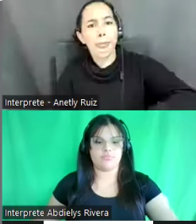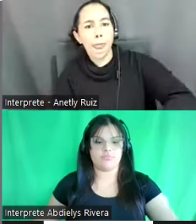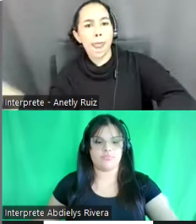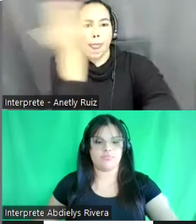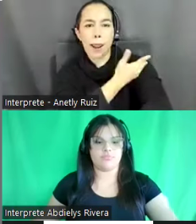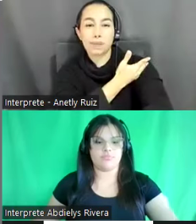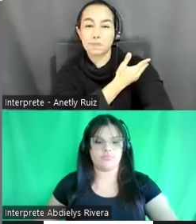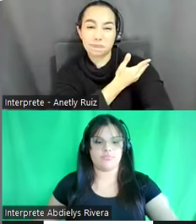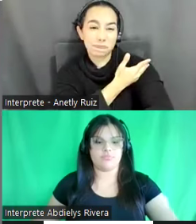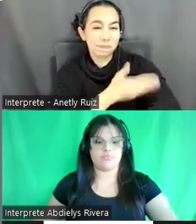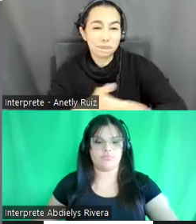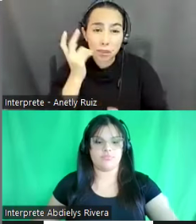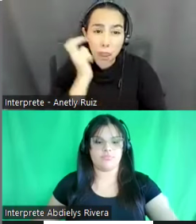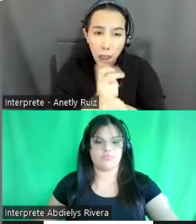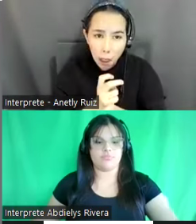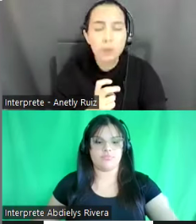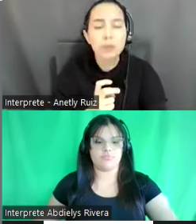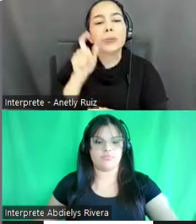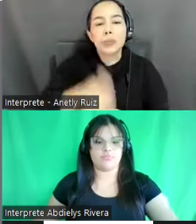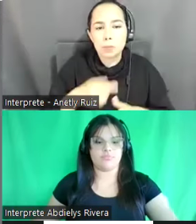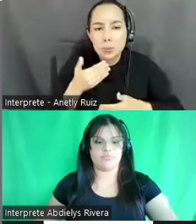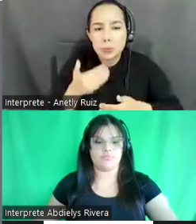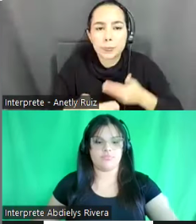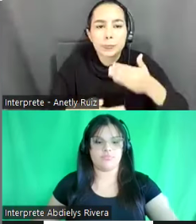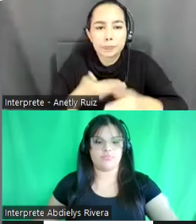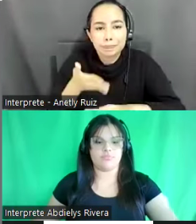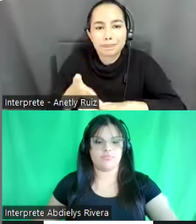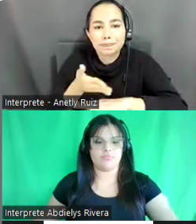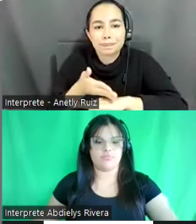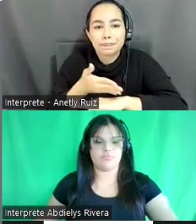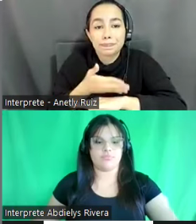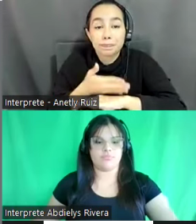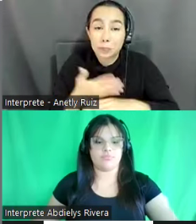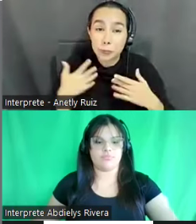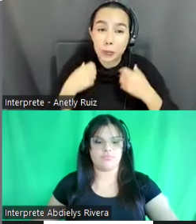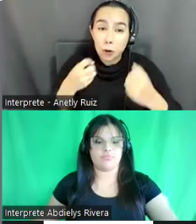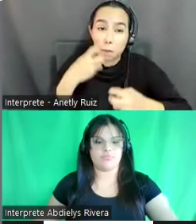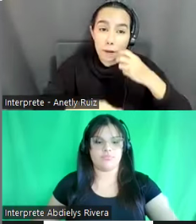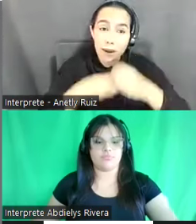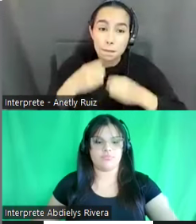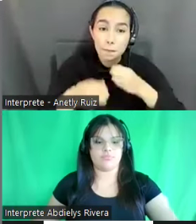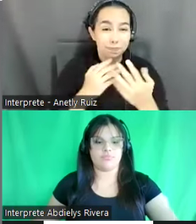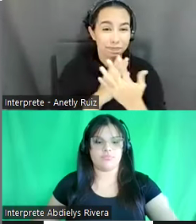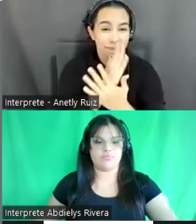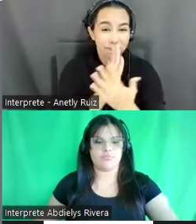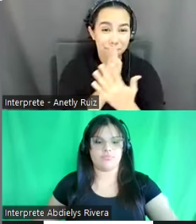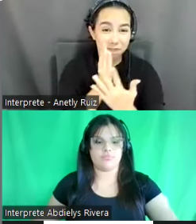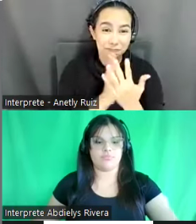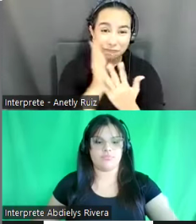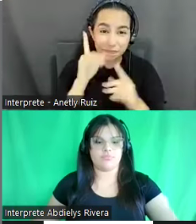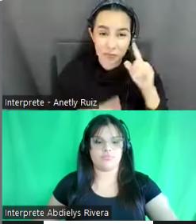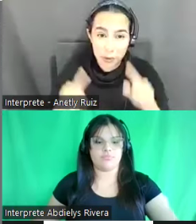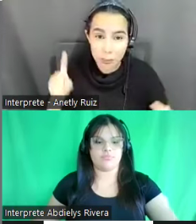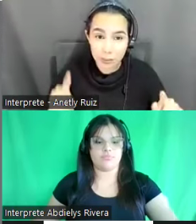definitivo, porque son muchas cosas las que tenemos que atender cuando hablamos de salud. Salud y la salud es física